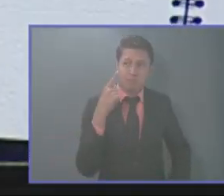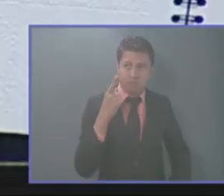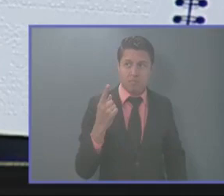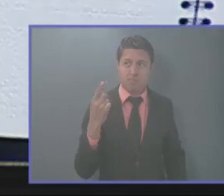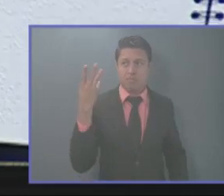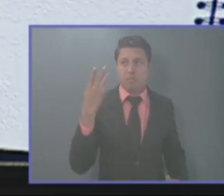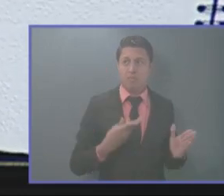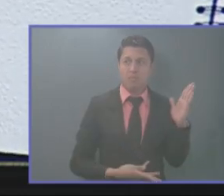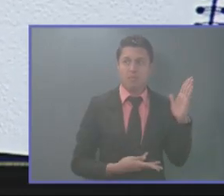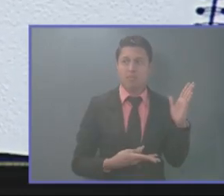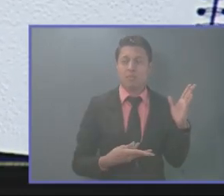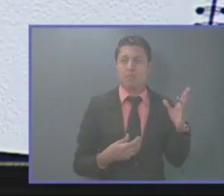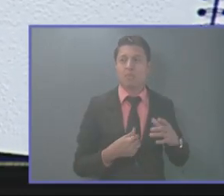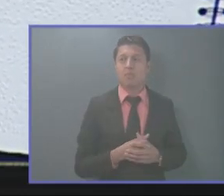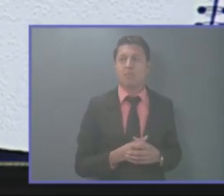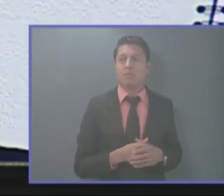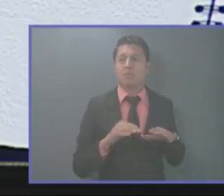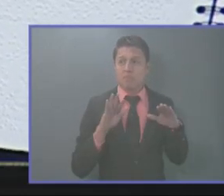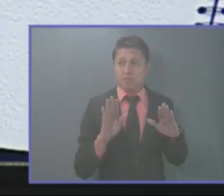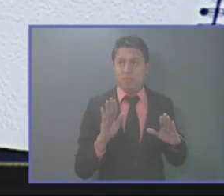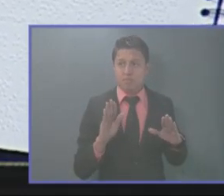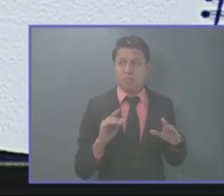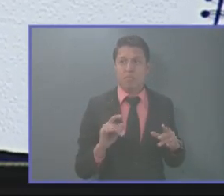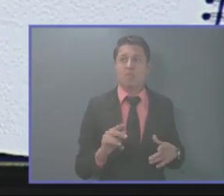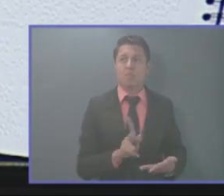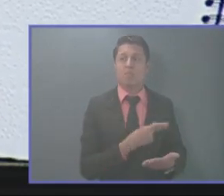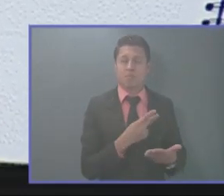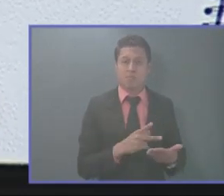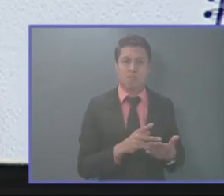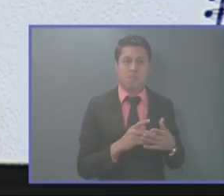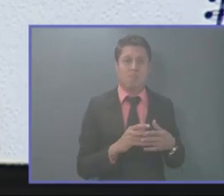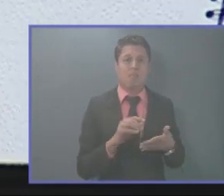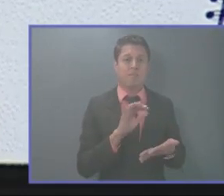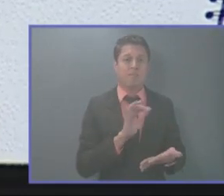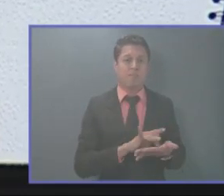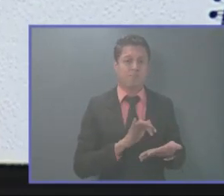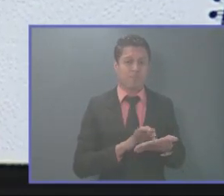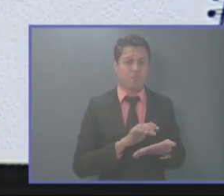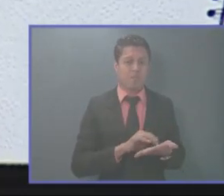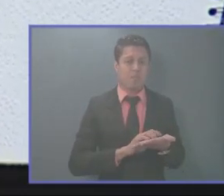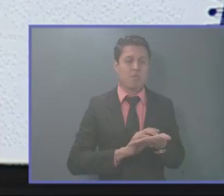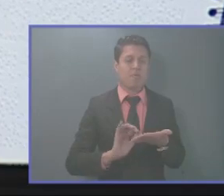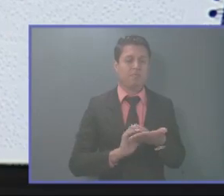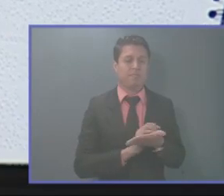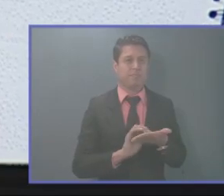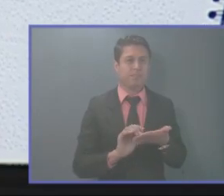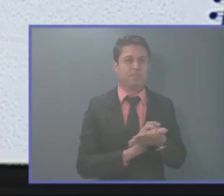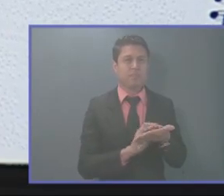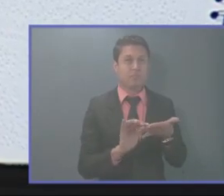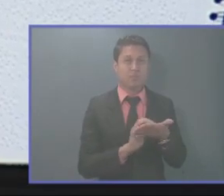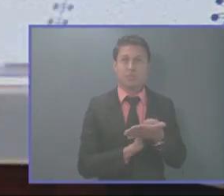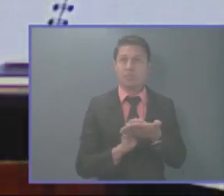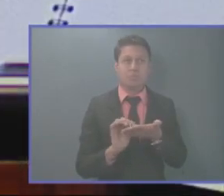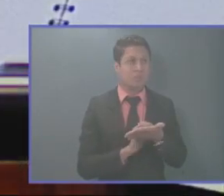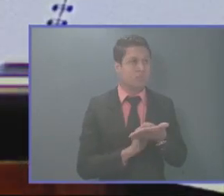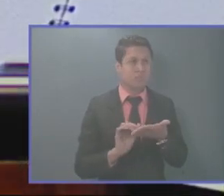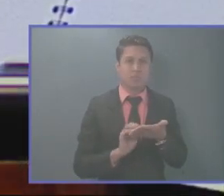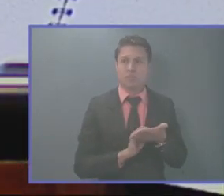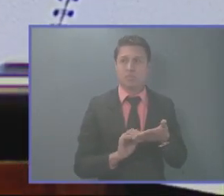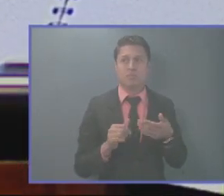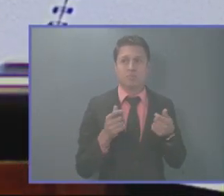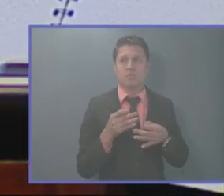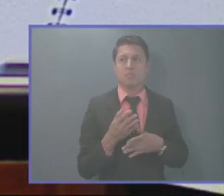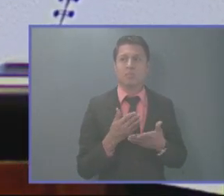no se hace en la pantalla se va a notar pero es un poemario que está escrito en sistema braile y me